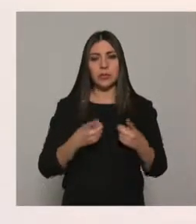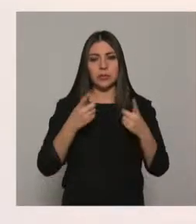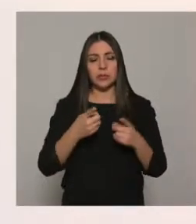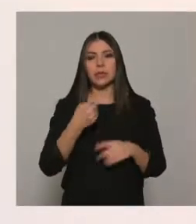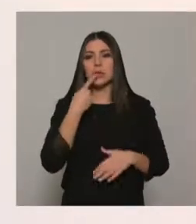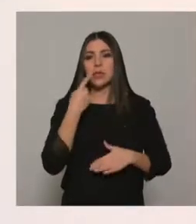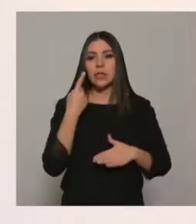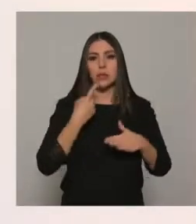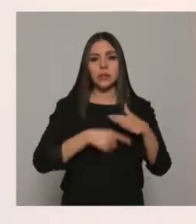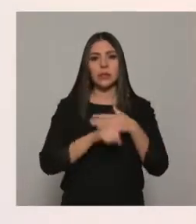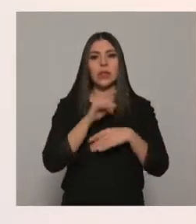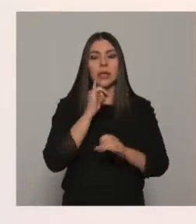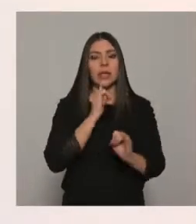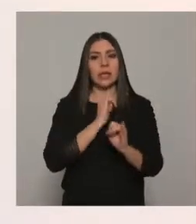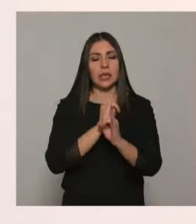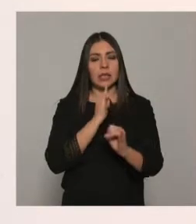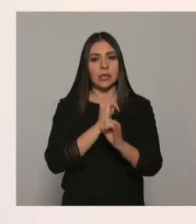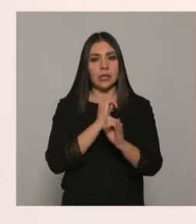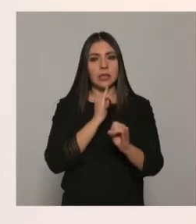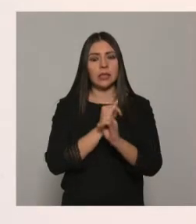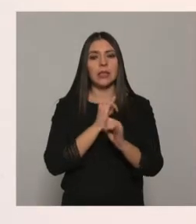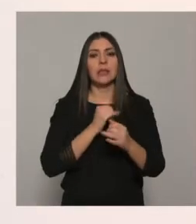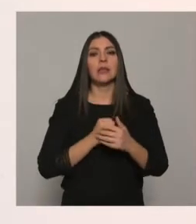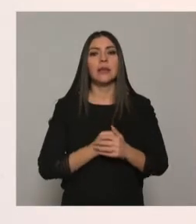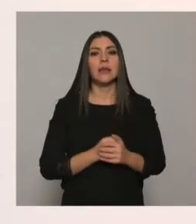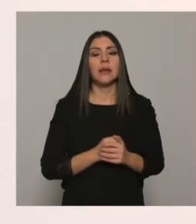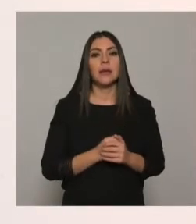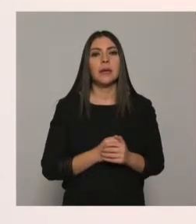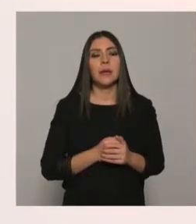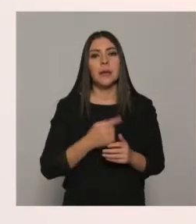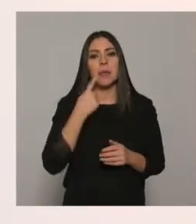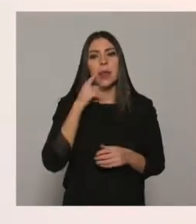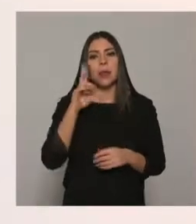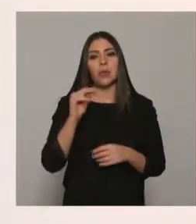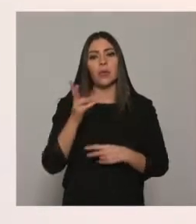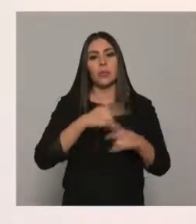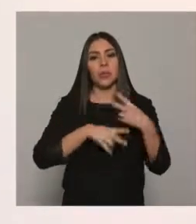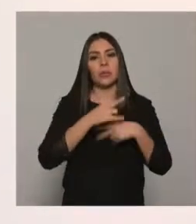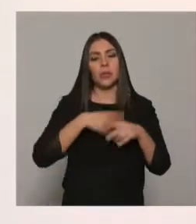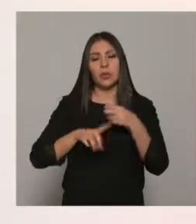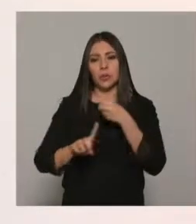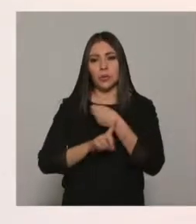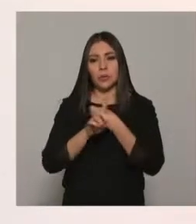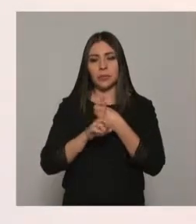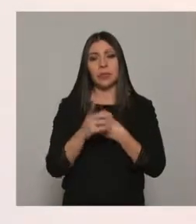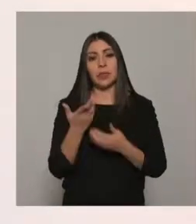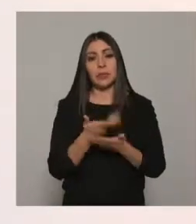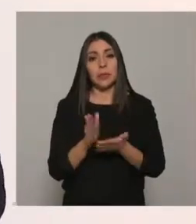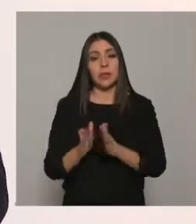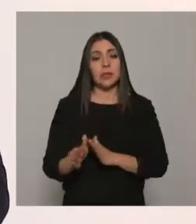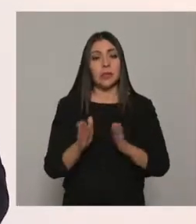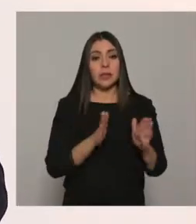las denuncias a través de Internet y pues evitarse todos estos problemas. Y ya que hablamos de la